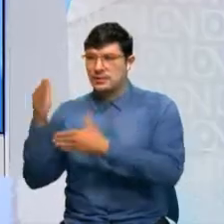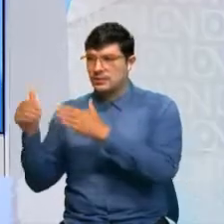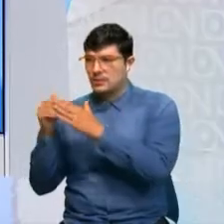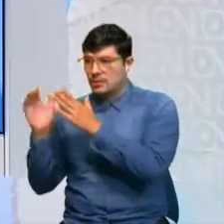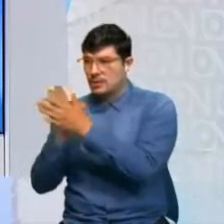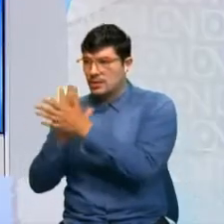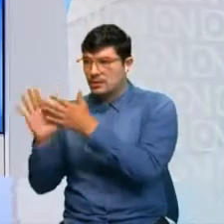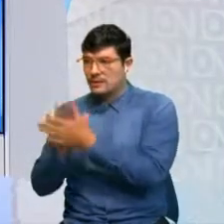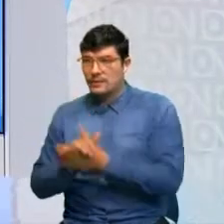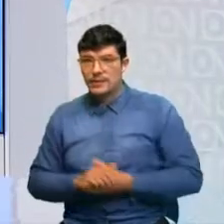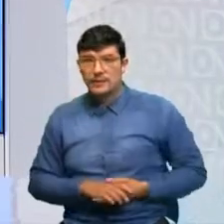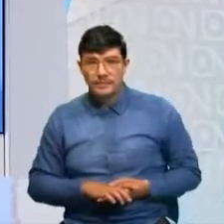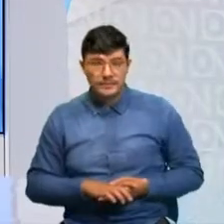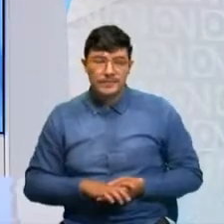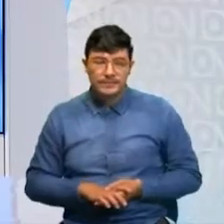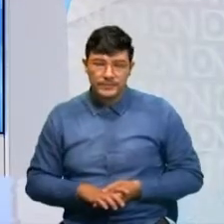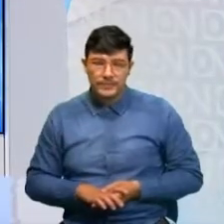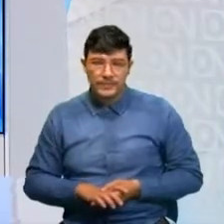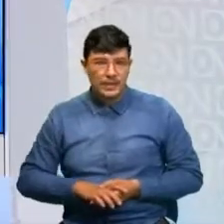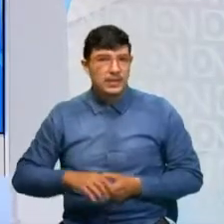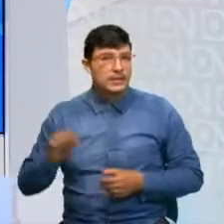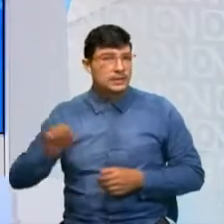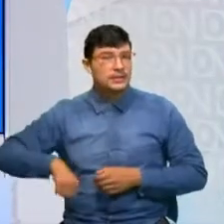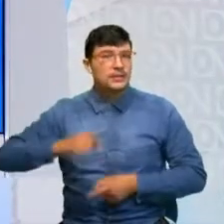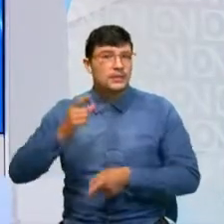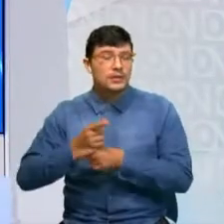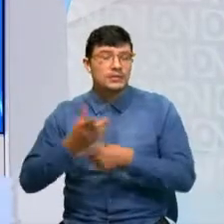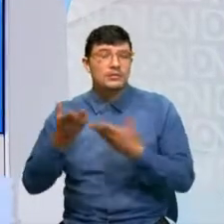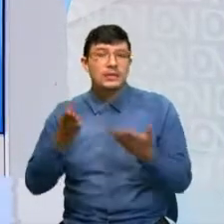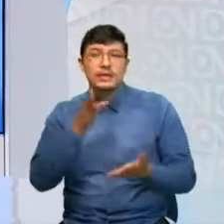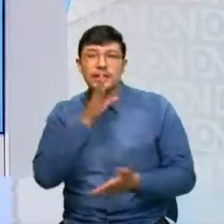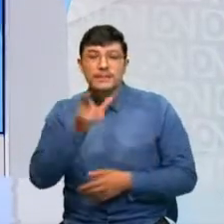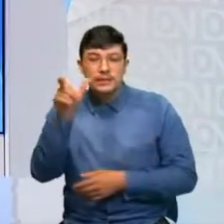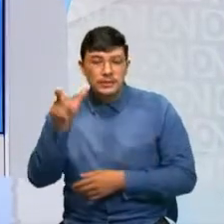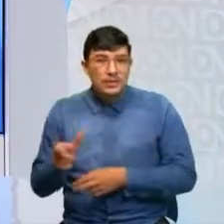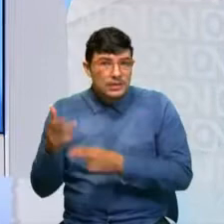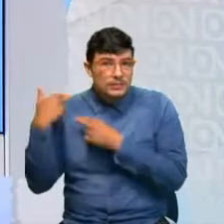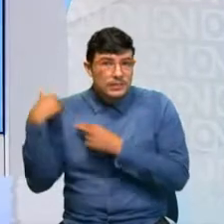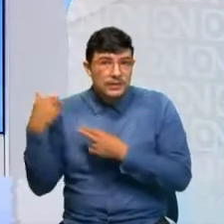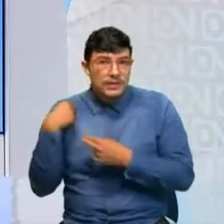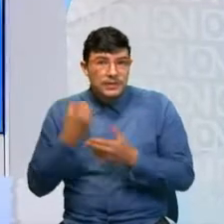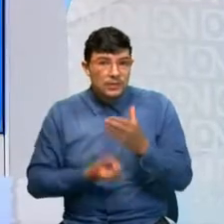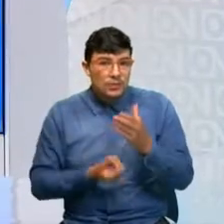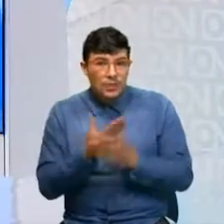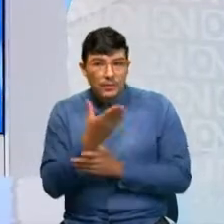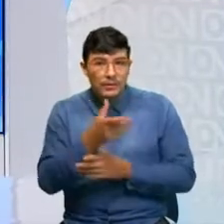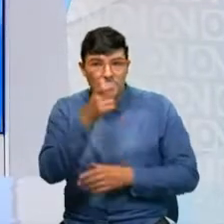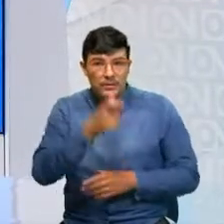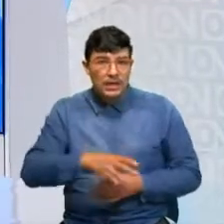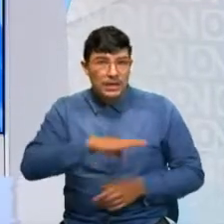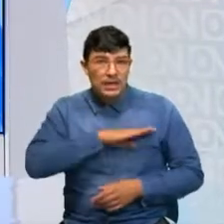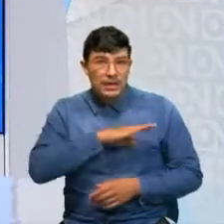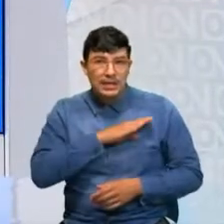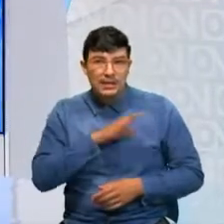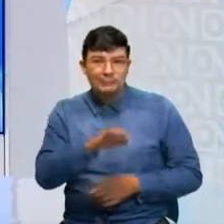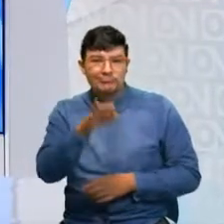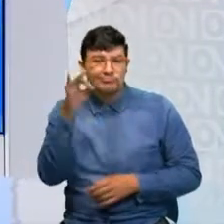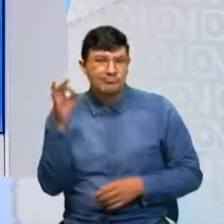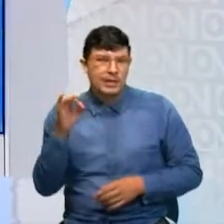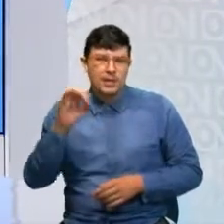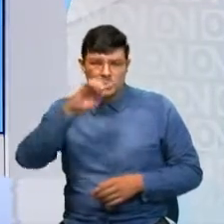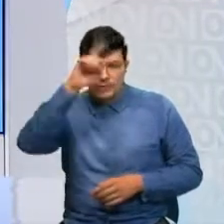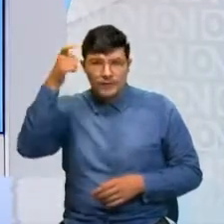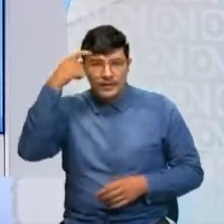Y así las cosas, será el gobernador de Santander, Didier Tavera Amado, el encargado para designar a la persona encargada de la administración